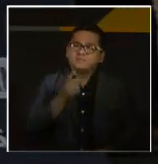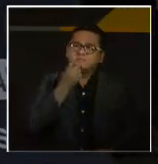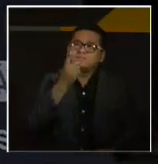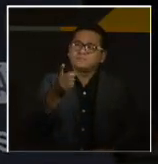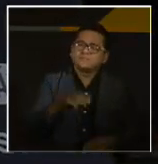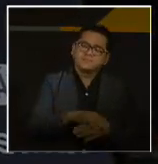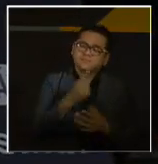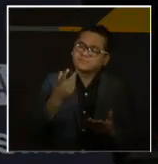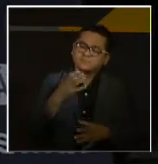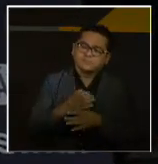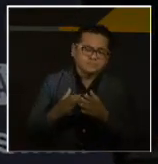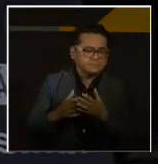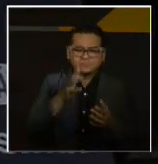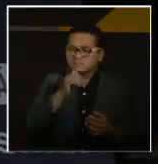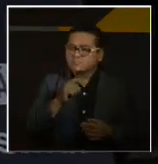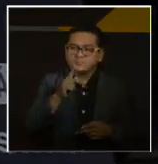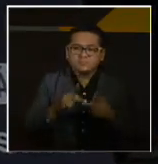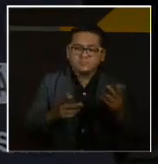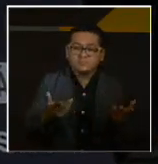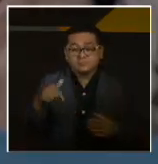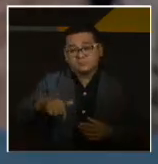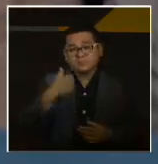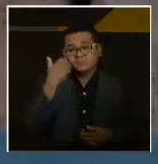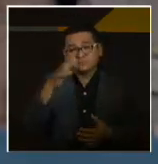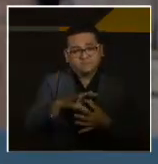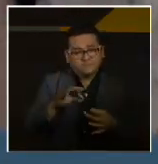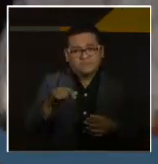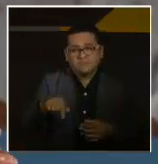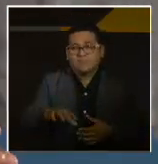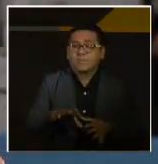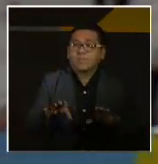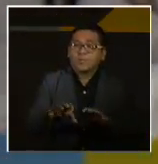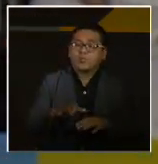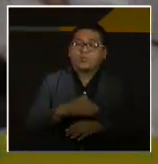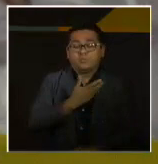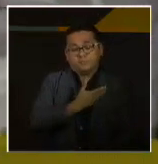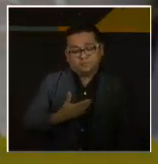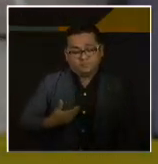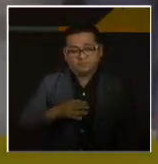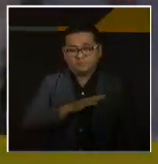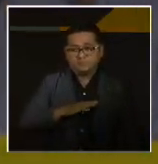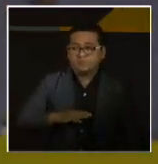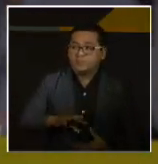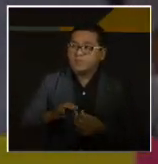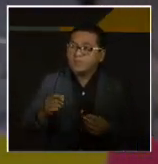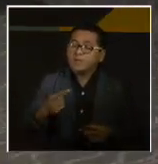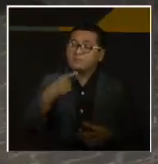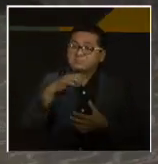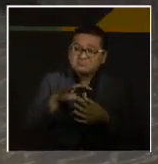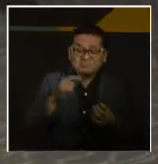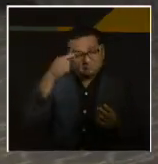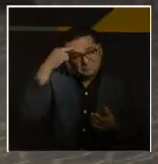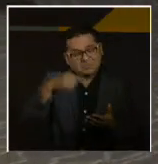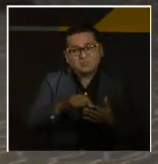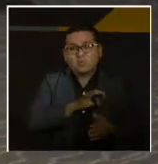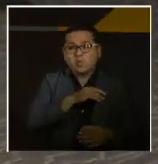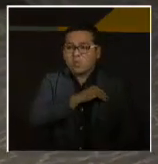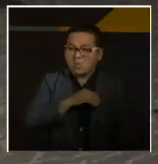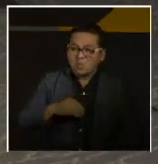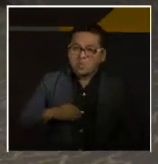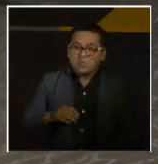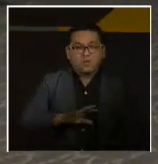decirles por qué las cosas no se pueden cumplir. Yo hoy quiero decirles que, tal como lo hice como presidente municipal, definitivamente hemos